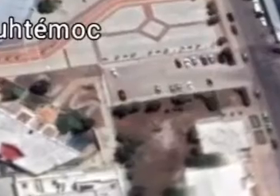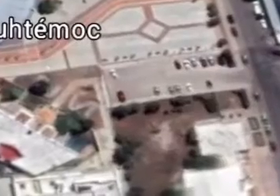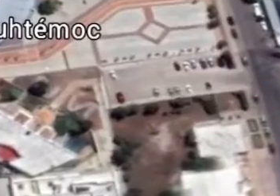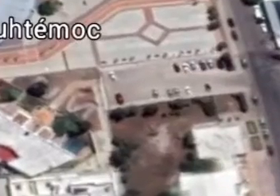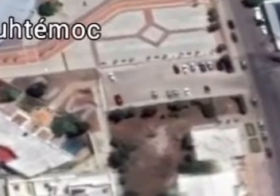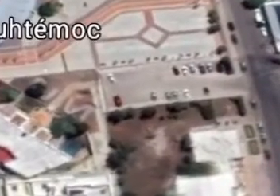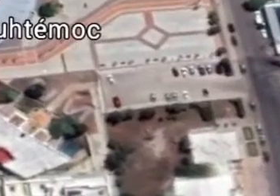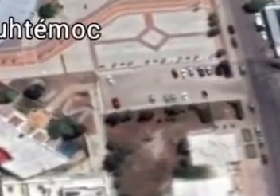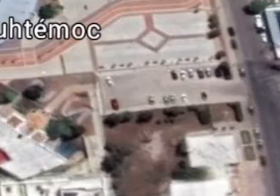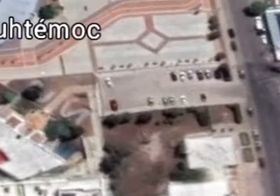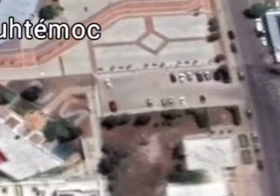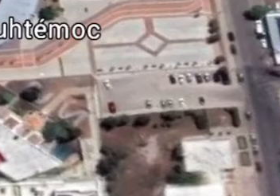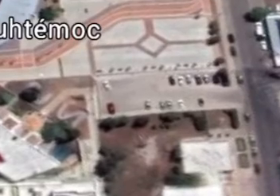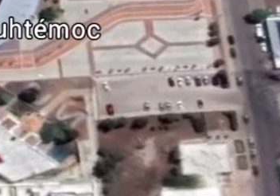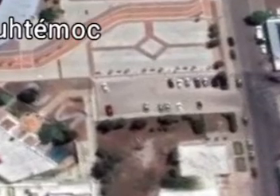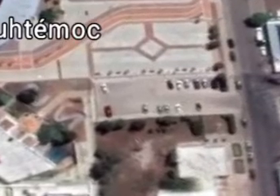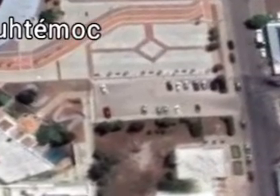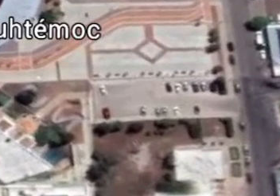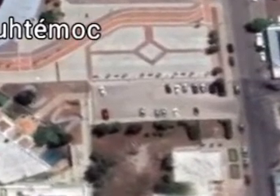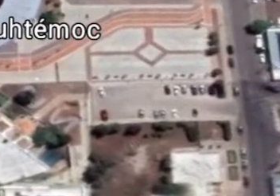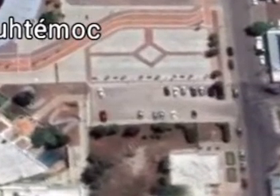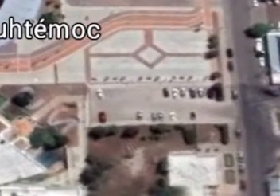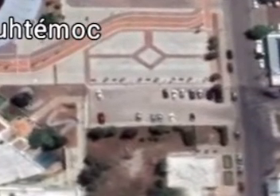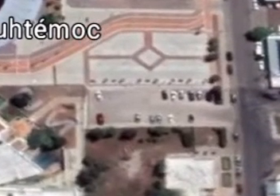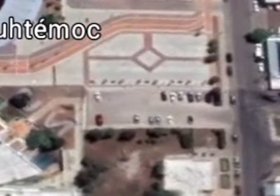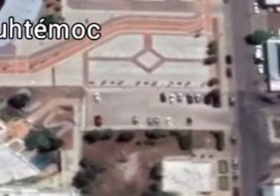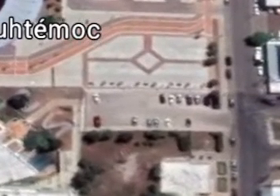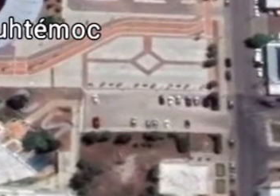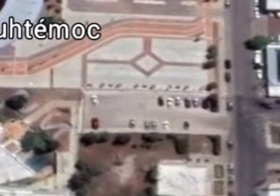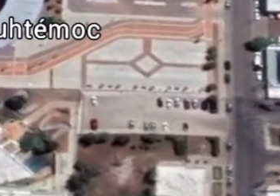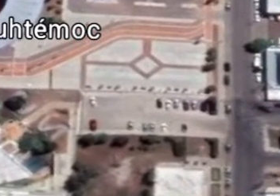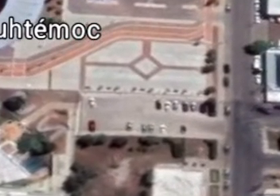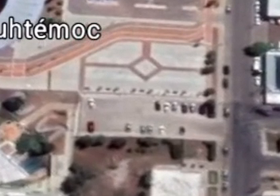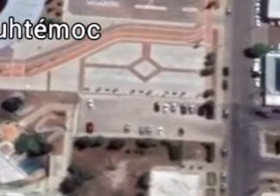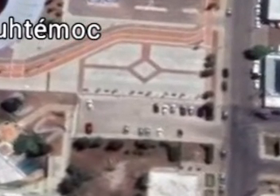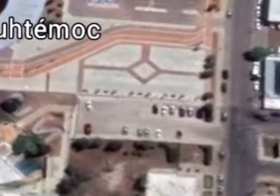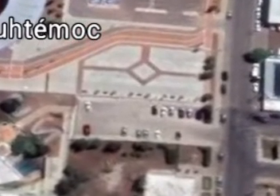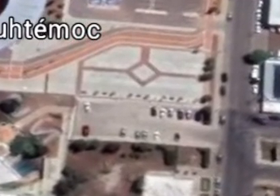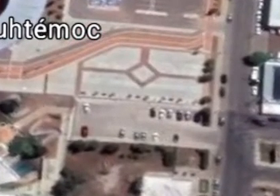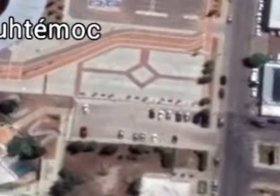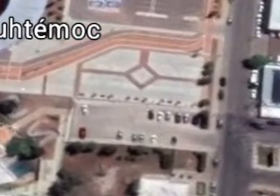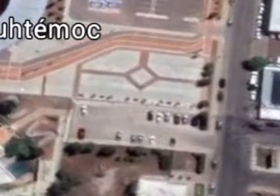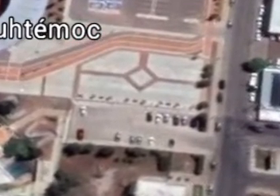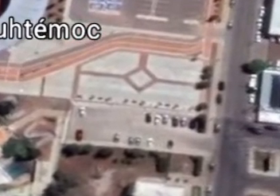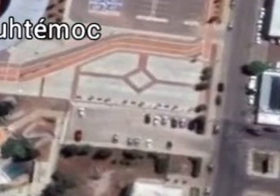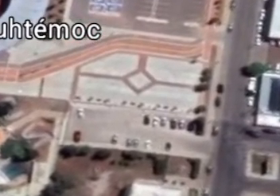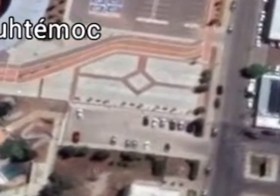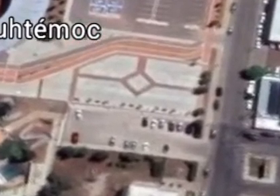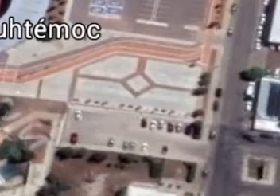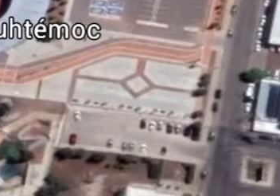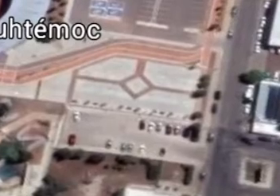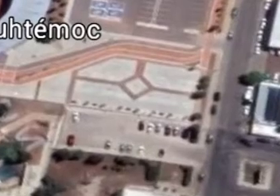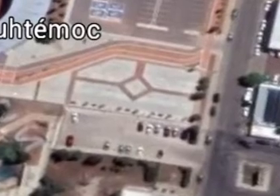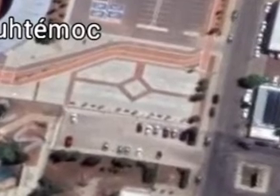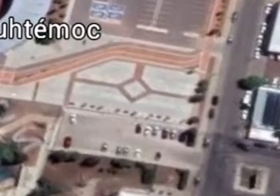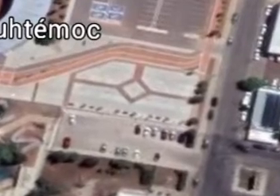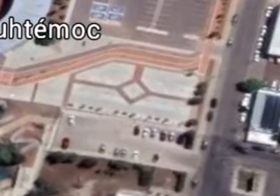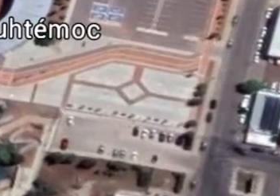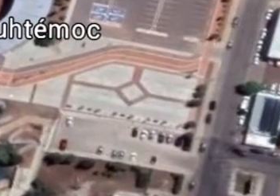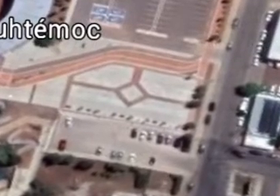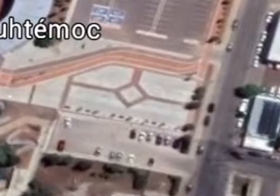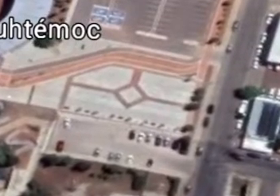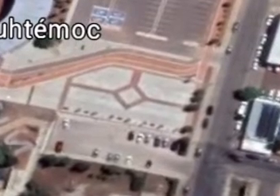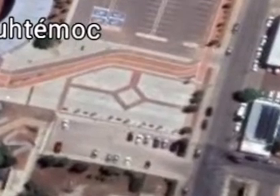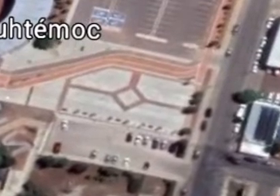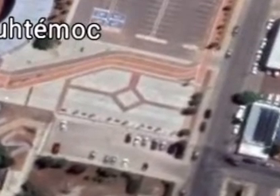domingo de 10 de la mañana a 16 horas en la polis de en la polis en la polideportiva es donde se va a estar llevando a cabo la vacunación